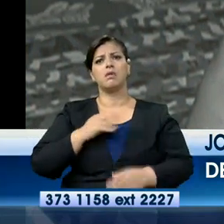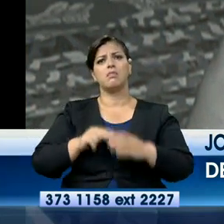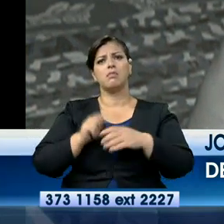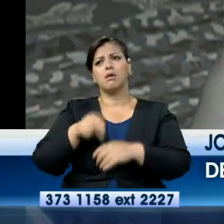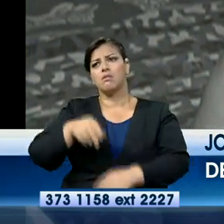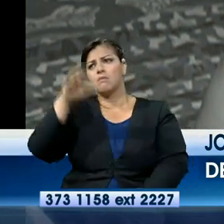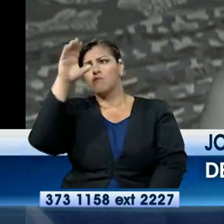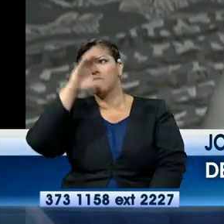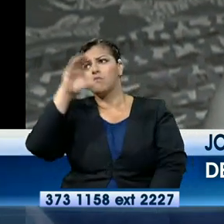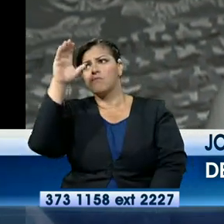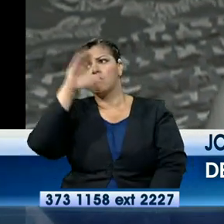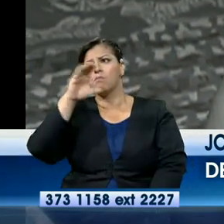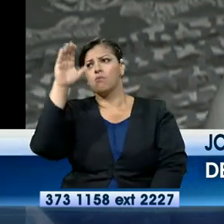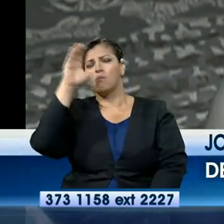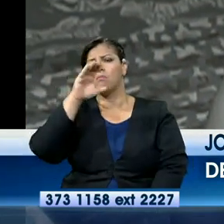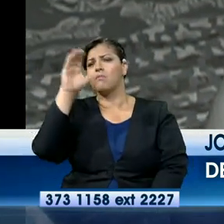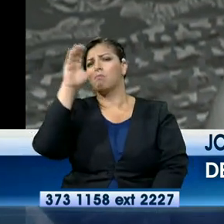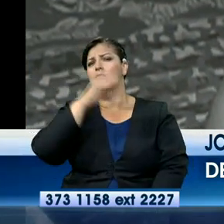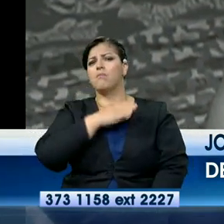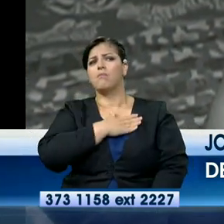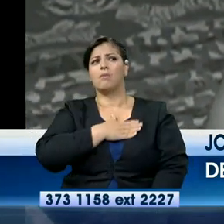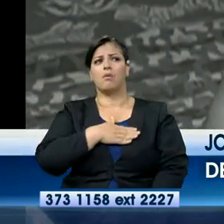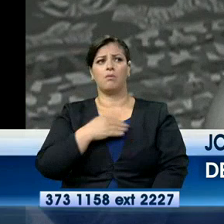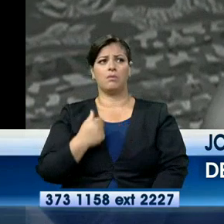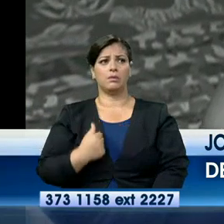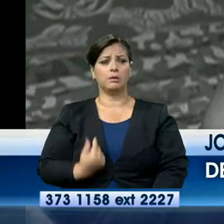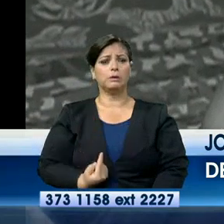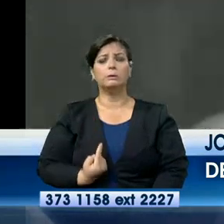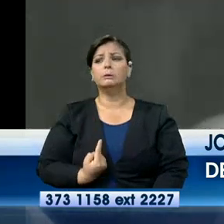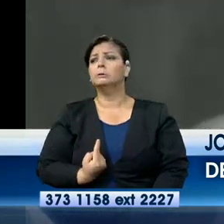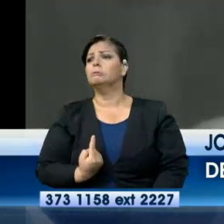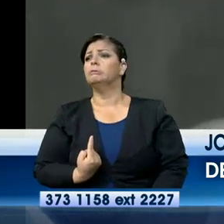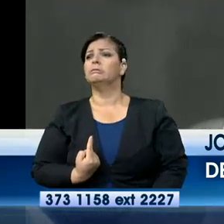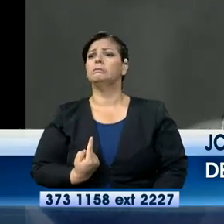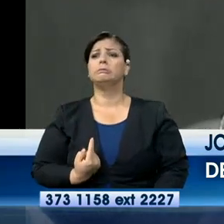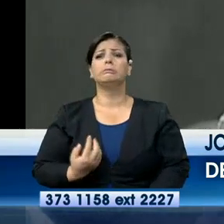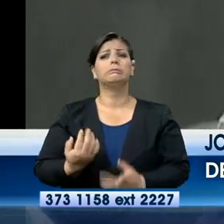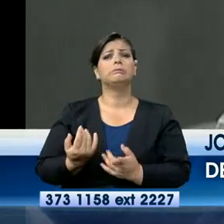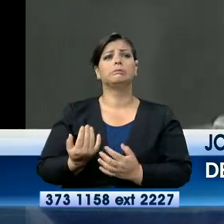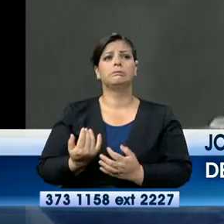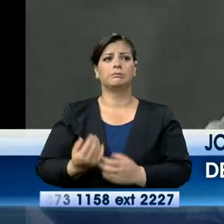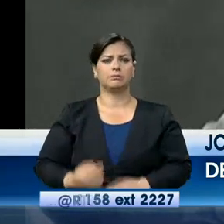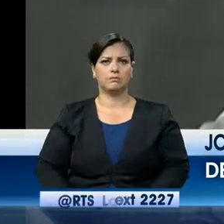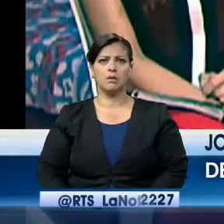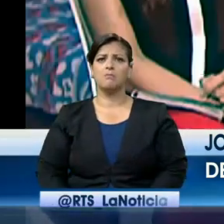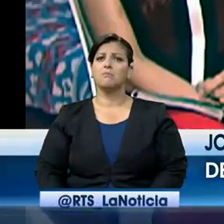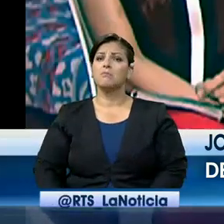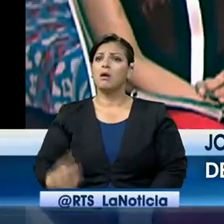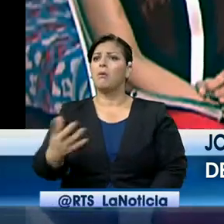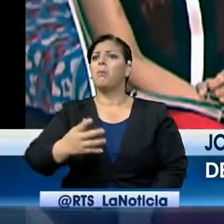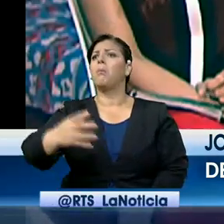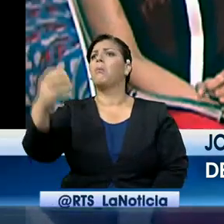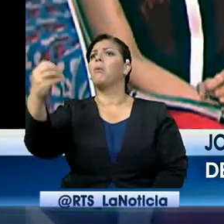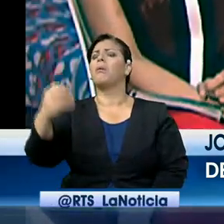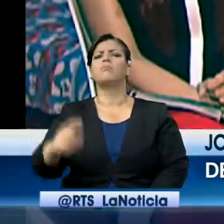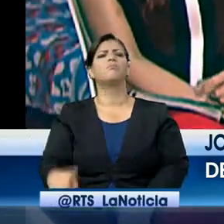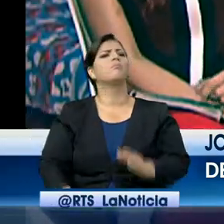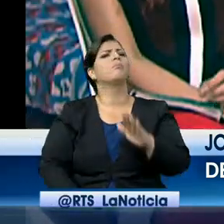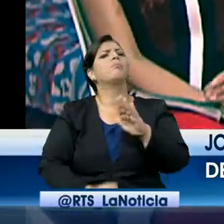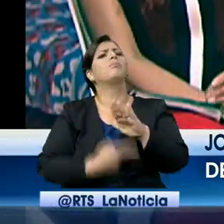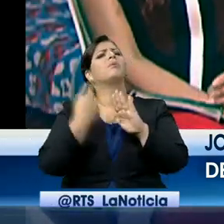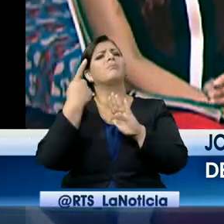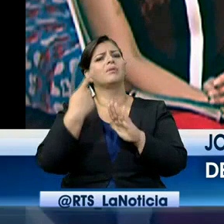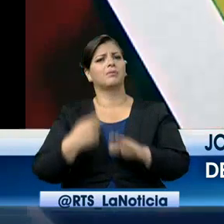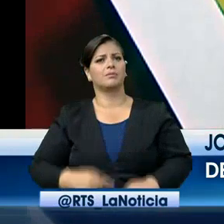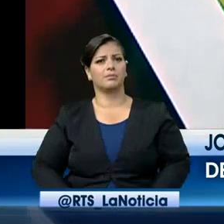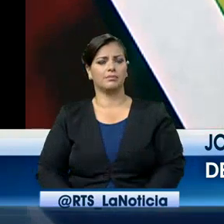Yo sí, porque a veces yo paso solo con él aquí. No, nunca se ha desaparecido. El joven fue visto por última